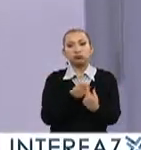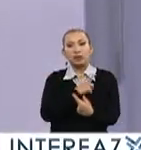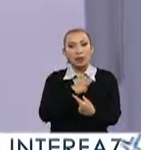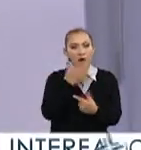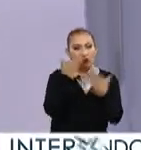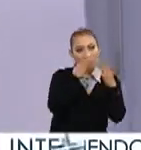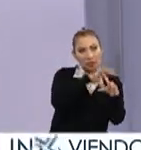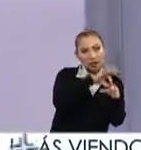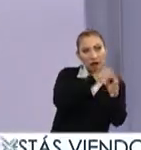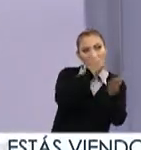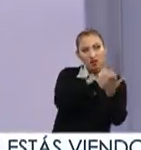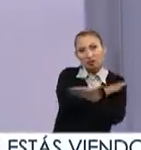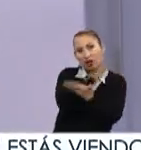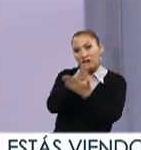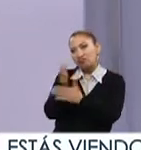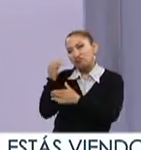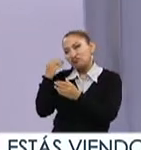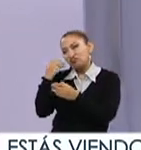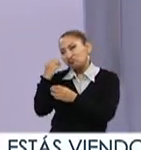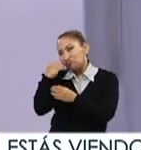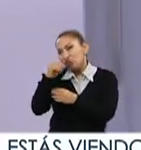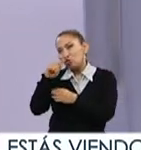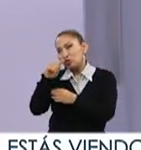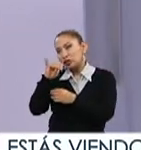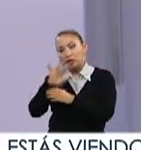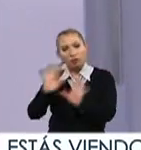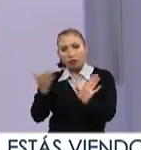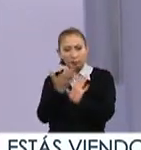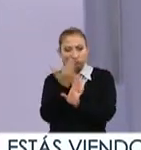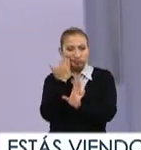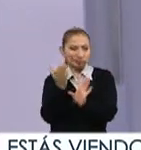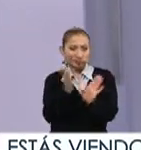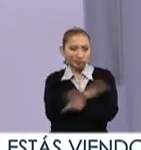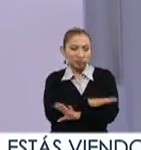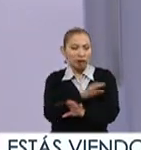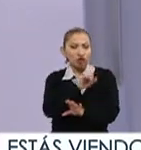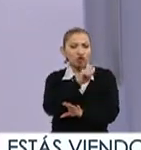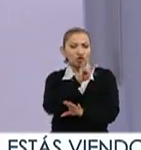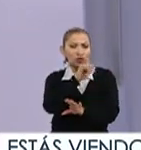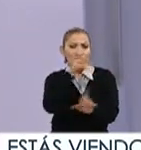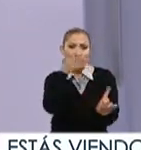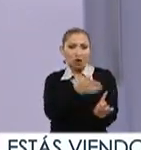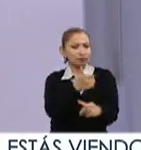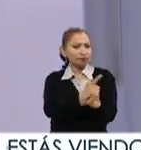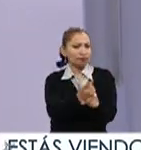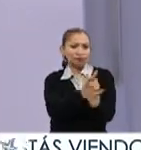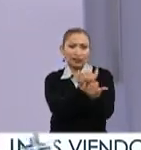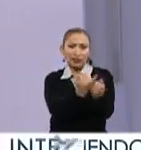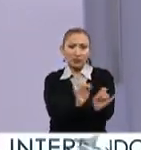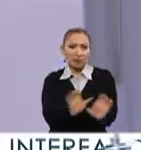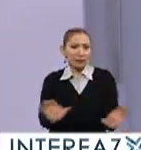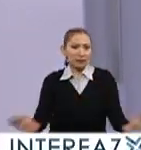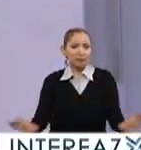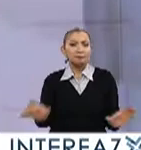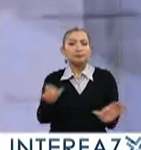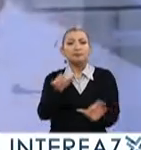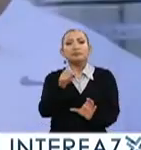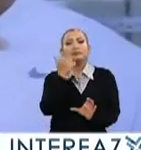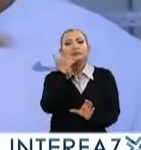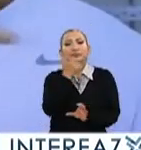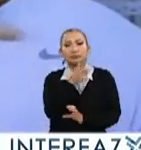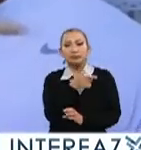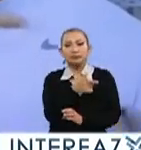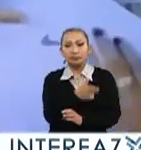estudiar medicina para poder hacer algo de nutrición. Ya tenemos tiempo en el cual nutrición es una carrera independiente y lo que